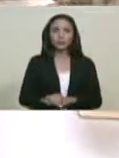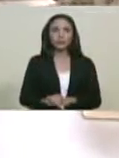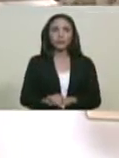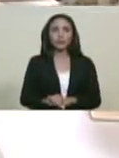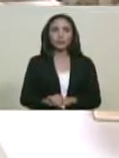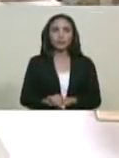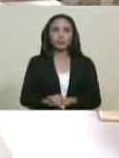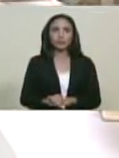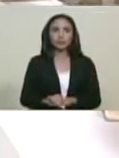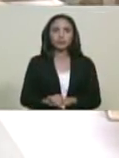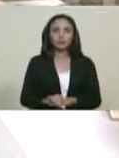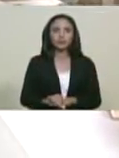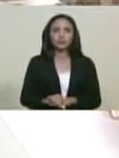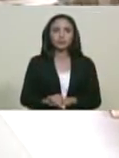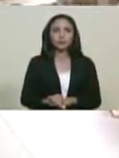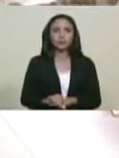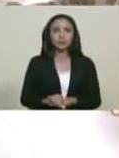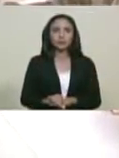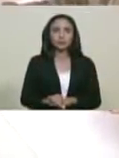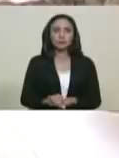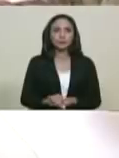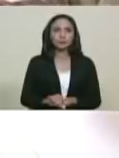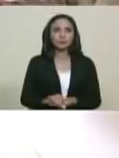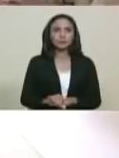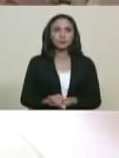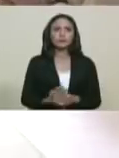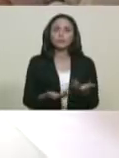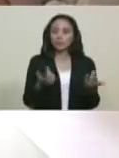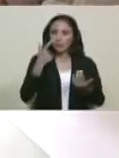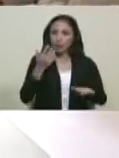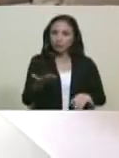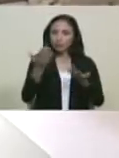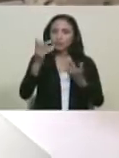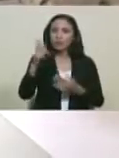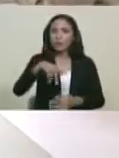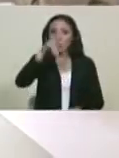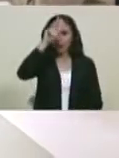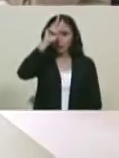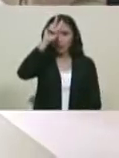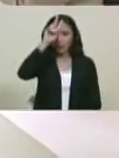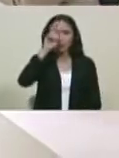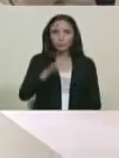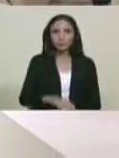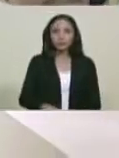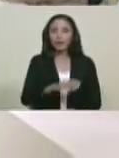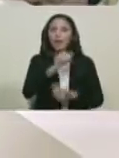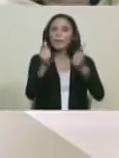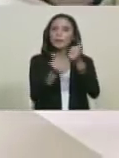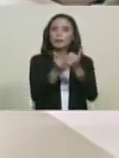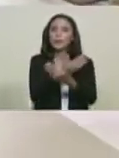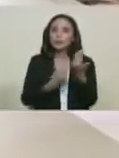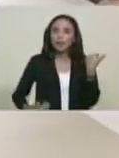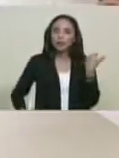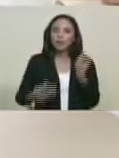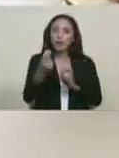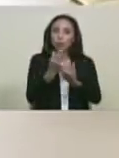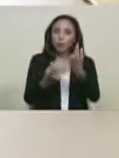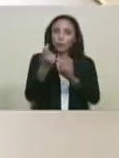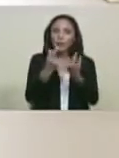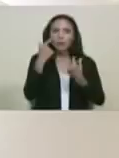compañero y tarek el aissami vicepresidente de economía